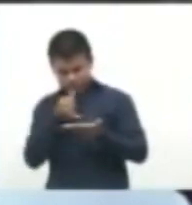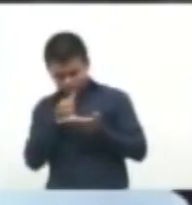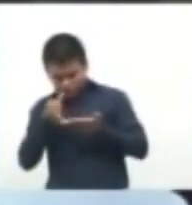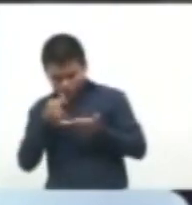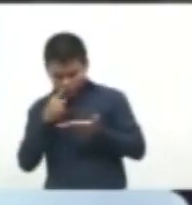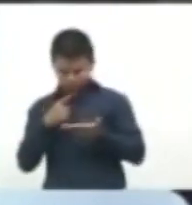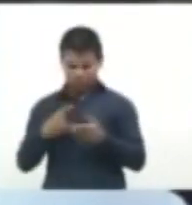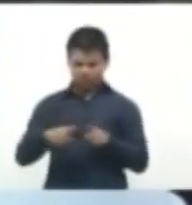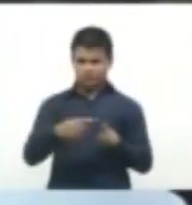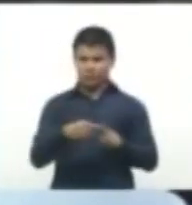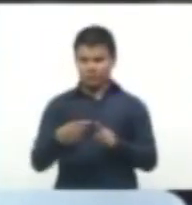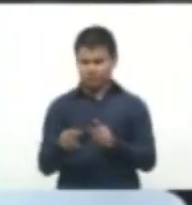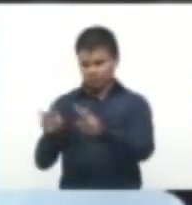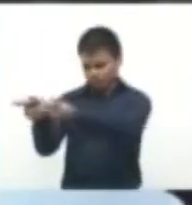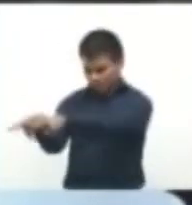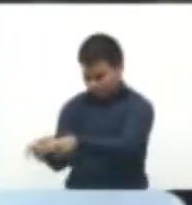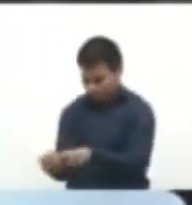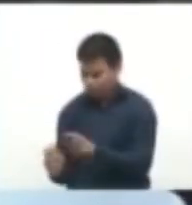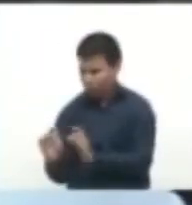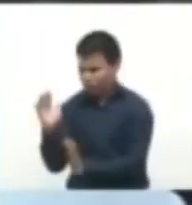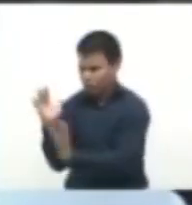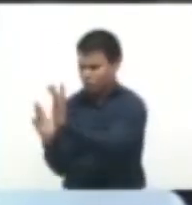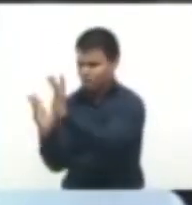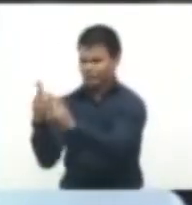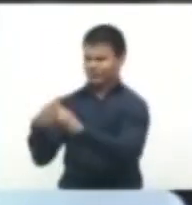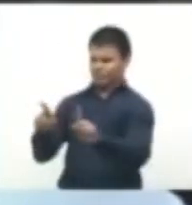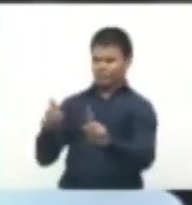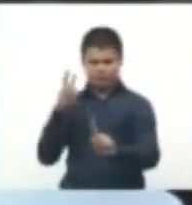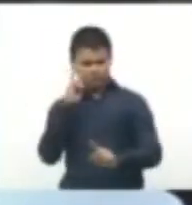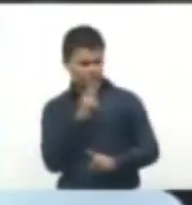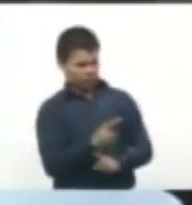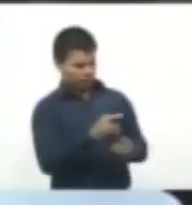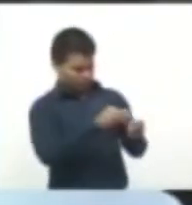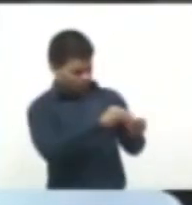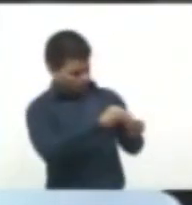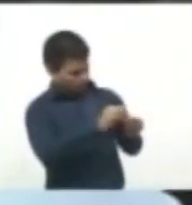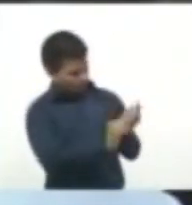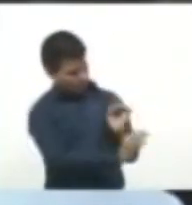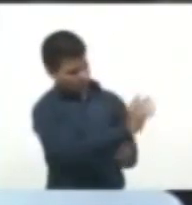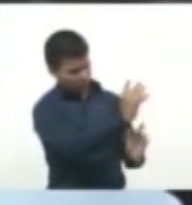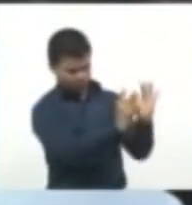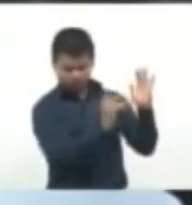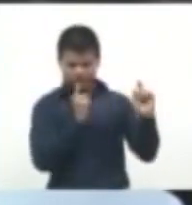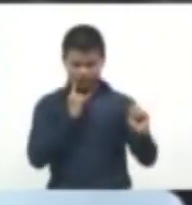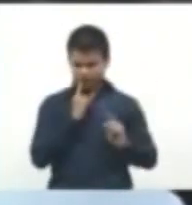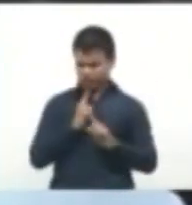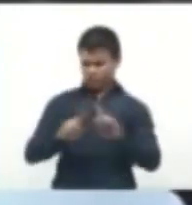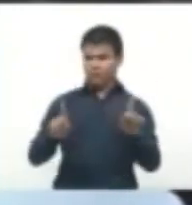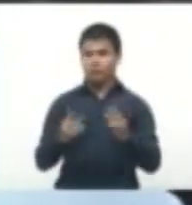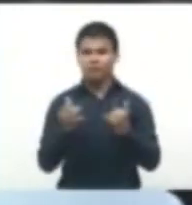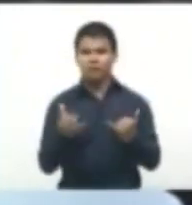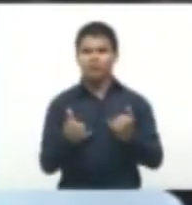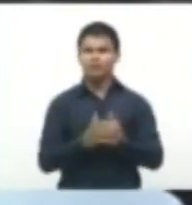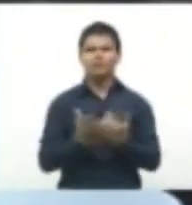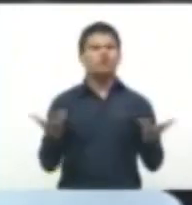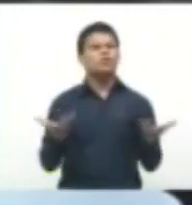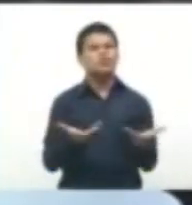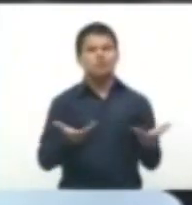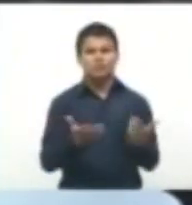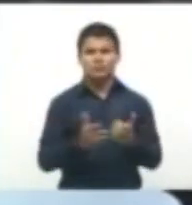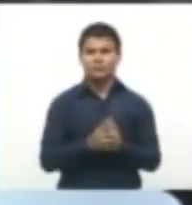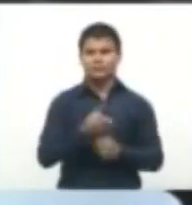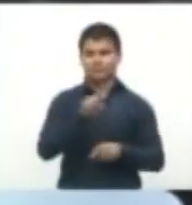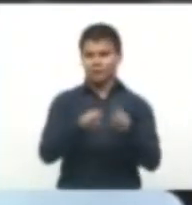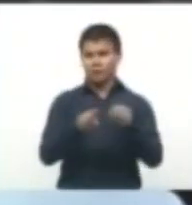las hectáreas en Tomarrazón y en Camarones, y es muy posible que algunas de ellas